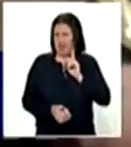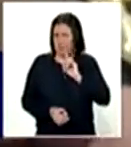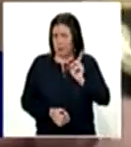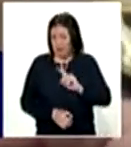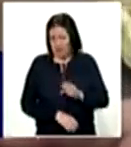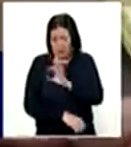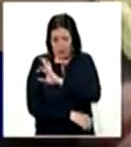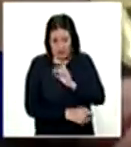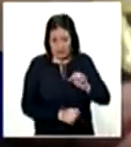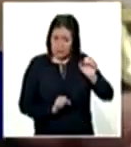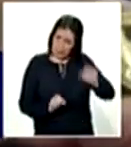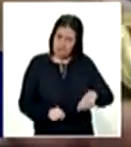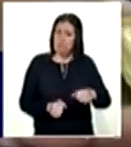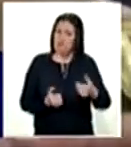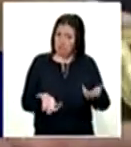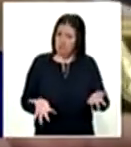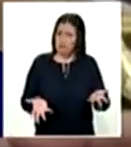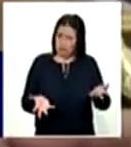un hecho que pasó.